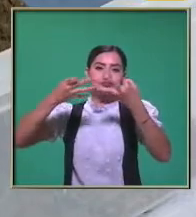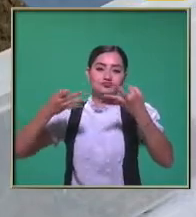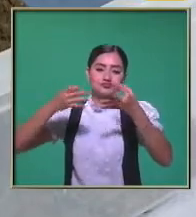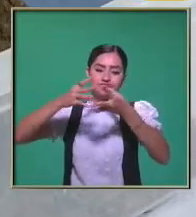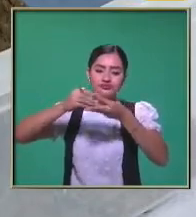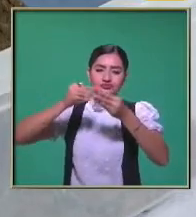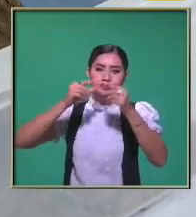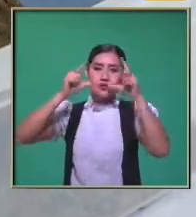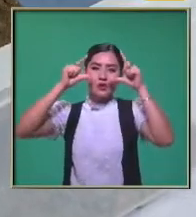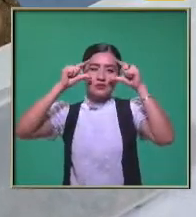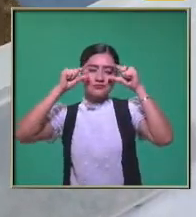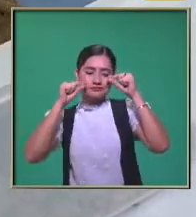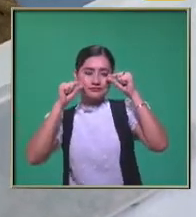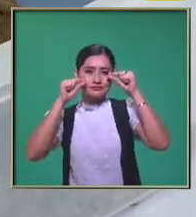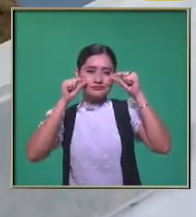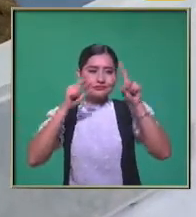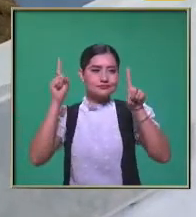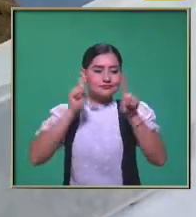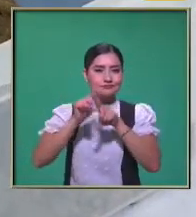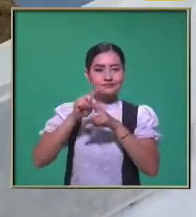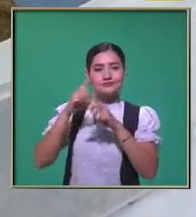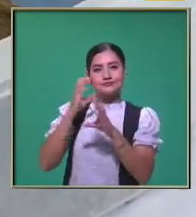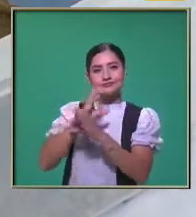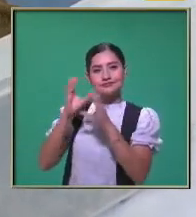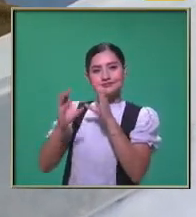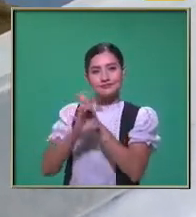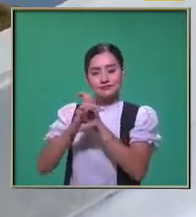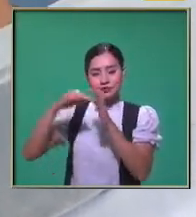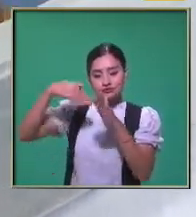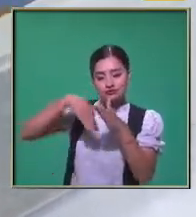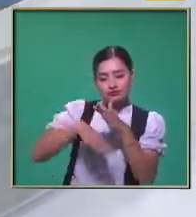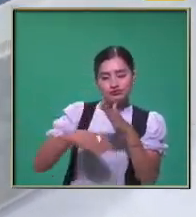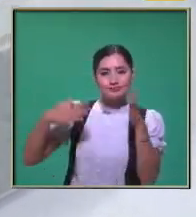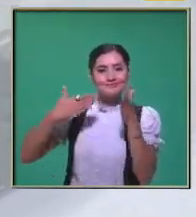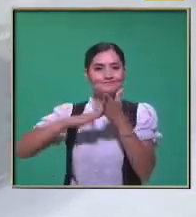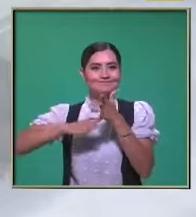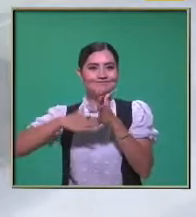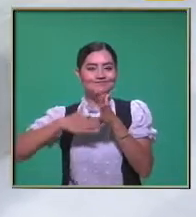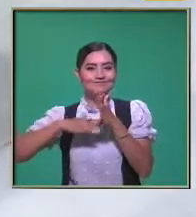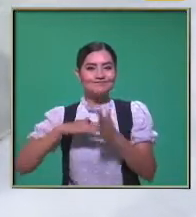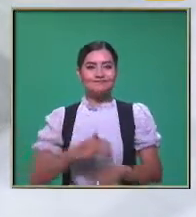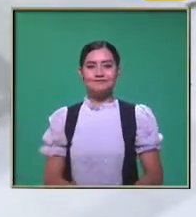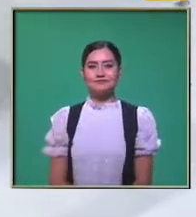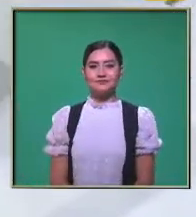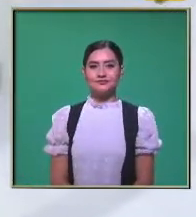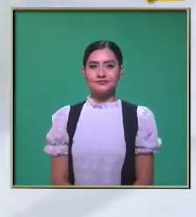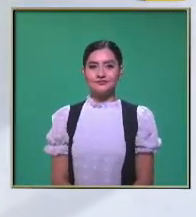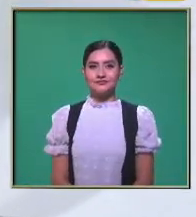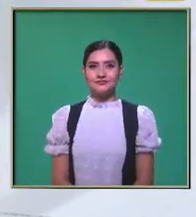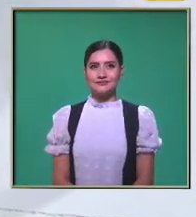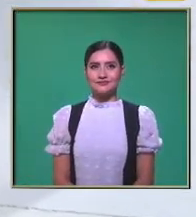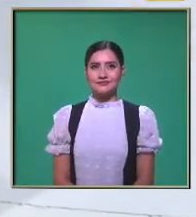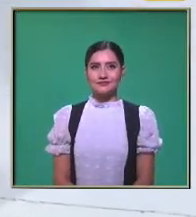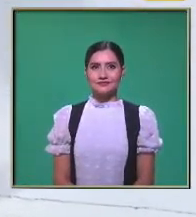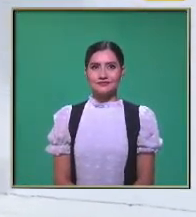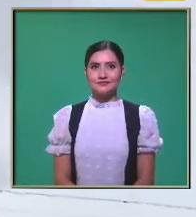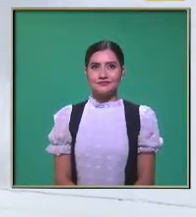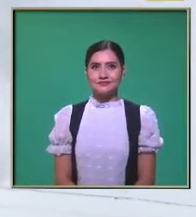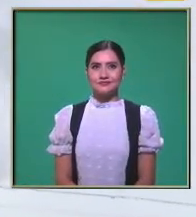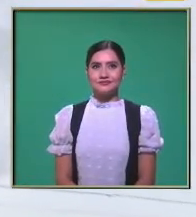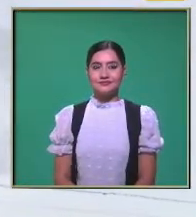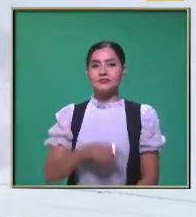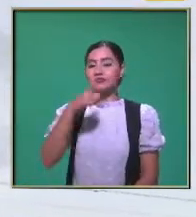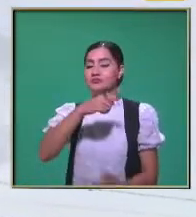ojos y buscan los elementos que escondimos. Entonces busca, mueve. Esto les